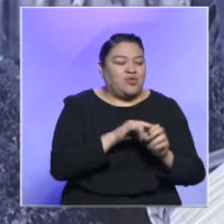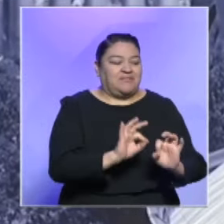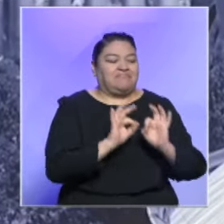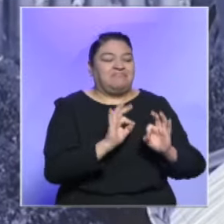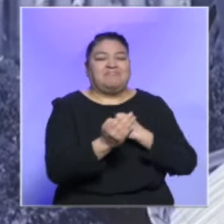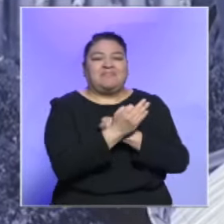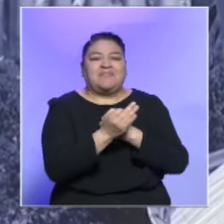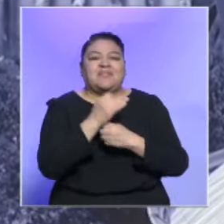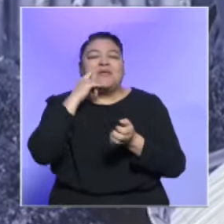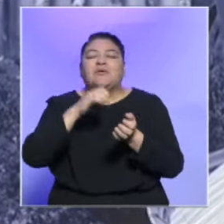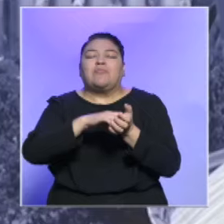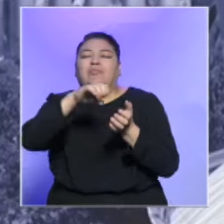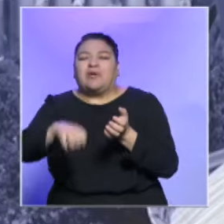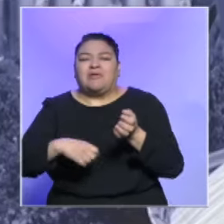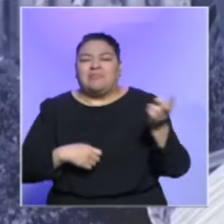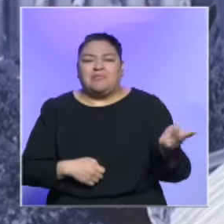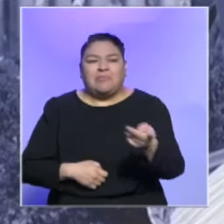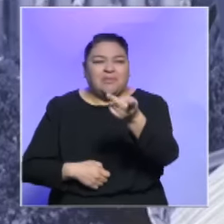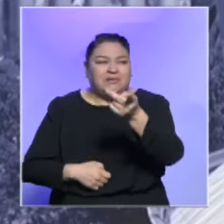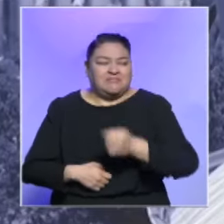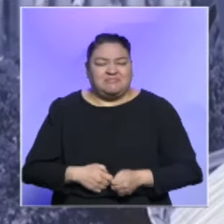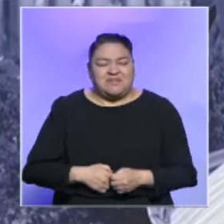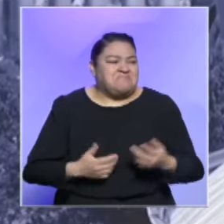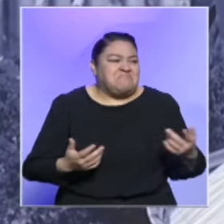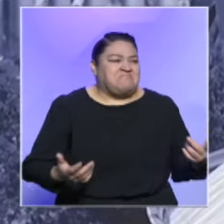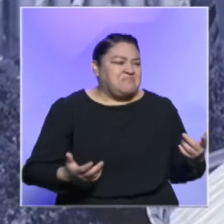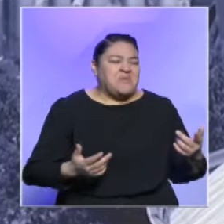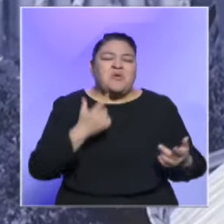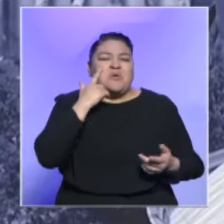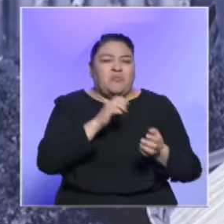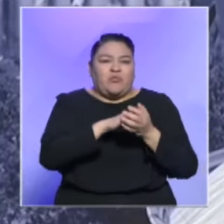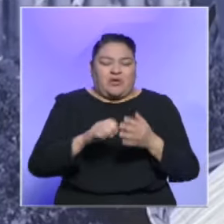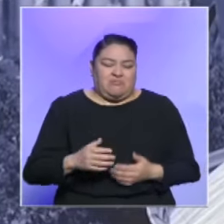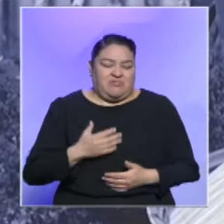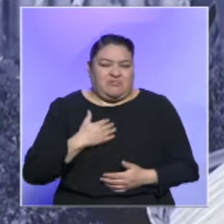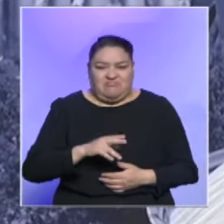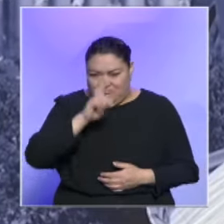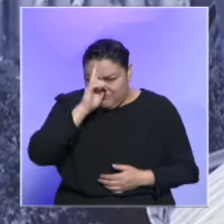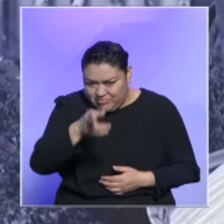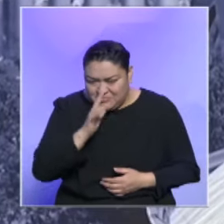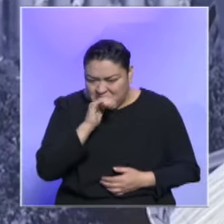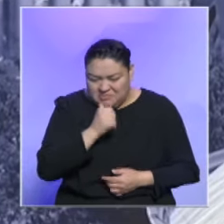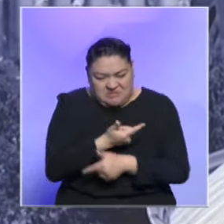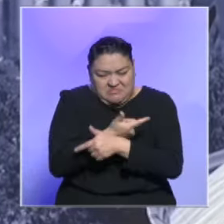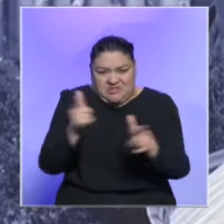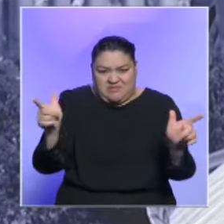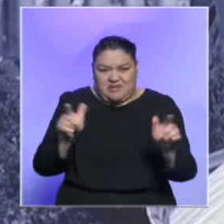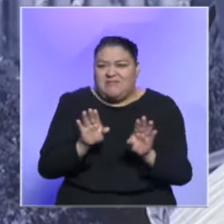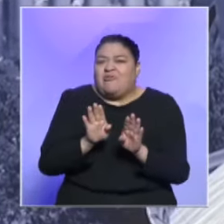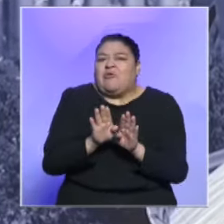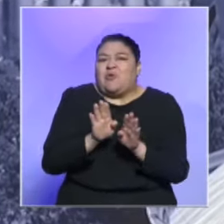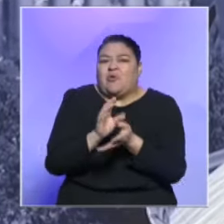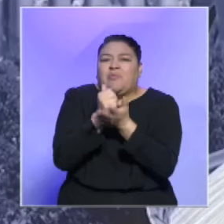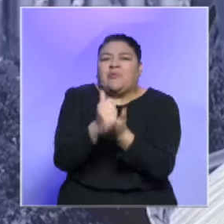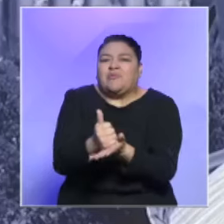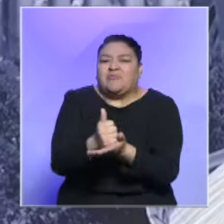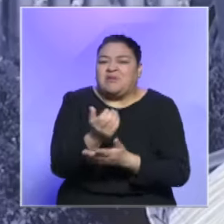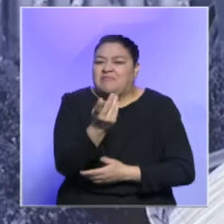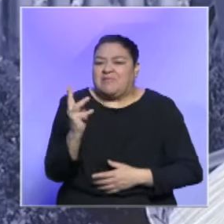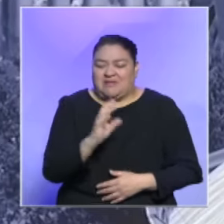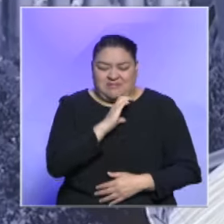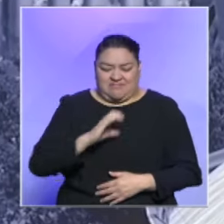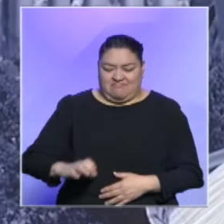qué pasa con una respuesta a una pregunta que nos hacíamos. Bueno, si no queremos un modelo restrictivo, entonces hablemos de un modelo abierto en el que prácticamente